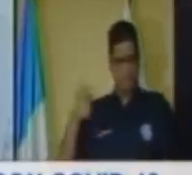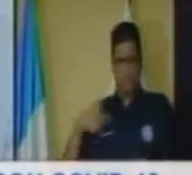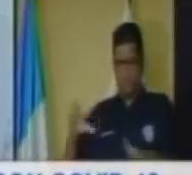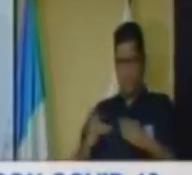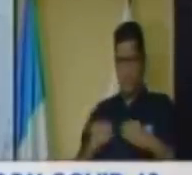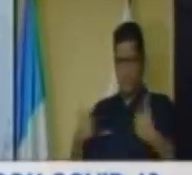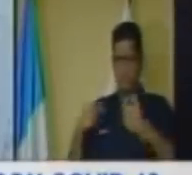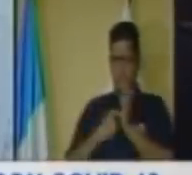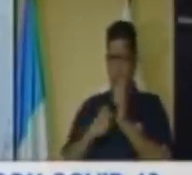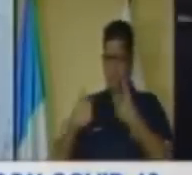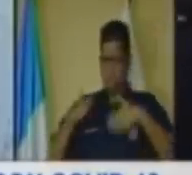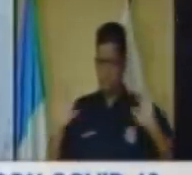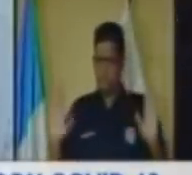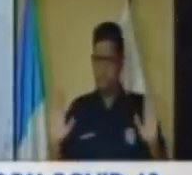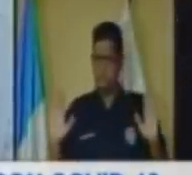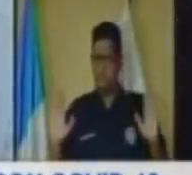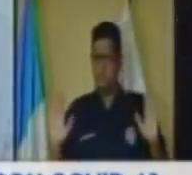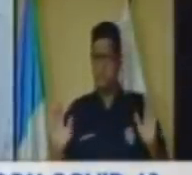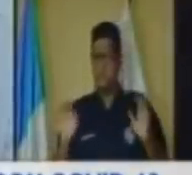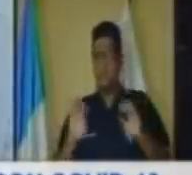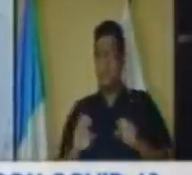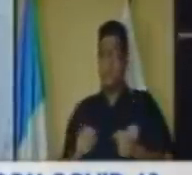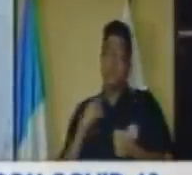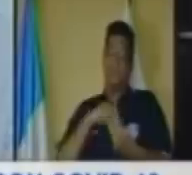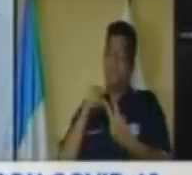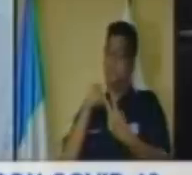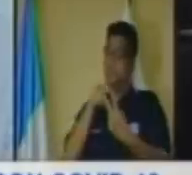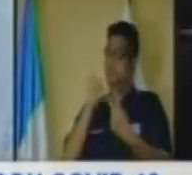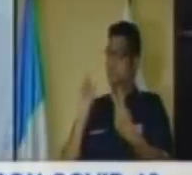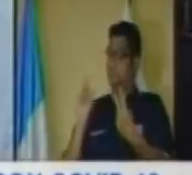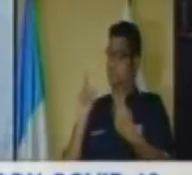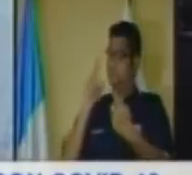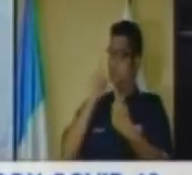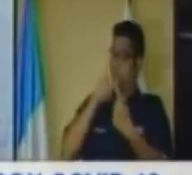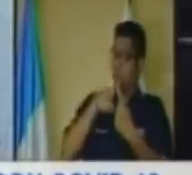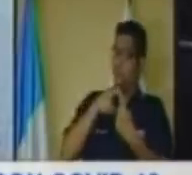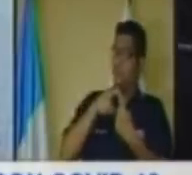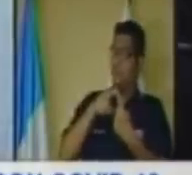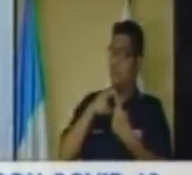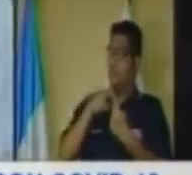dos opciones, o cumplen la cuarentena o se regresan a su país.